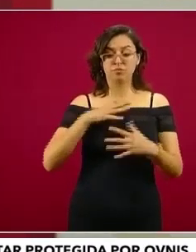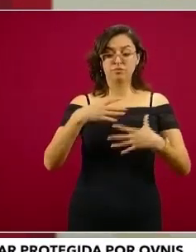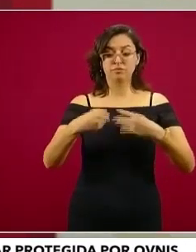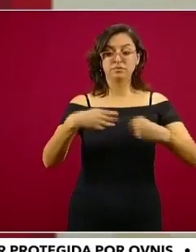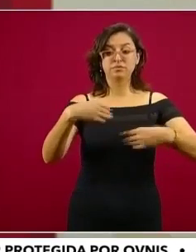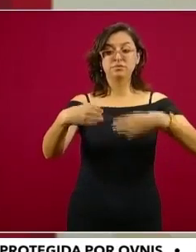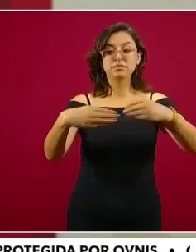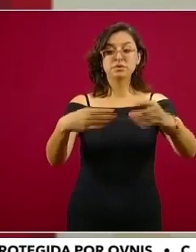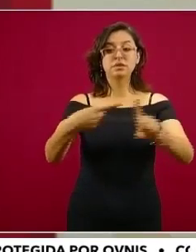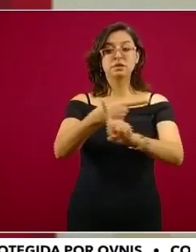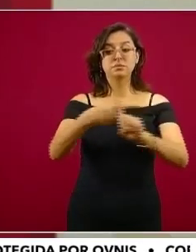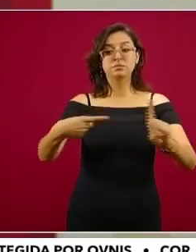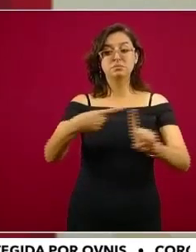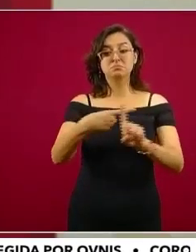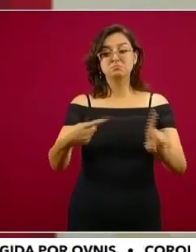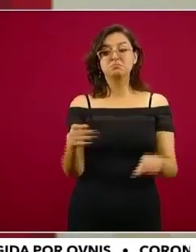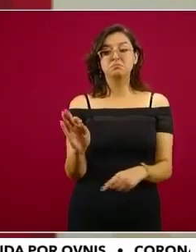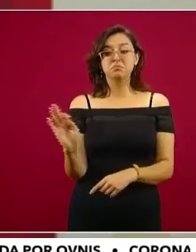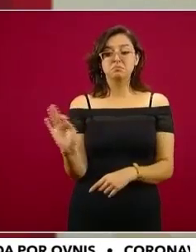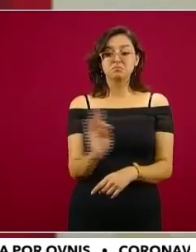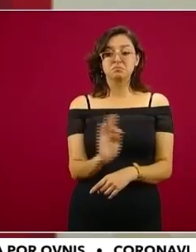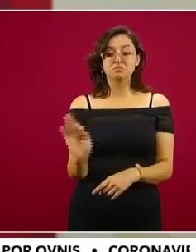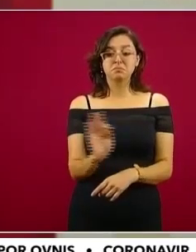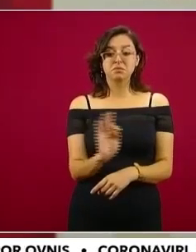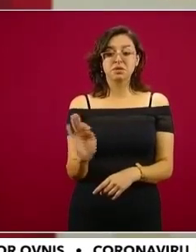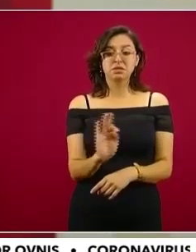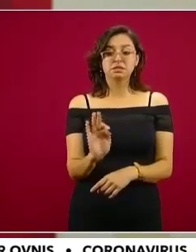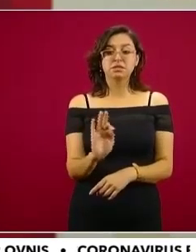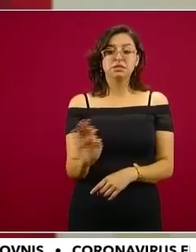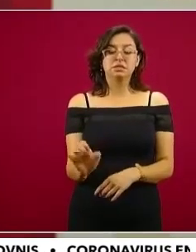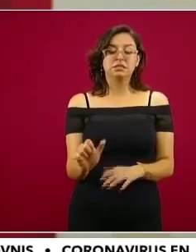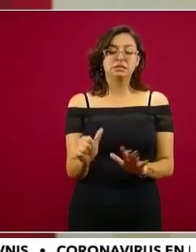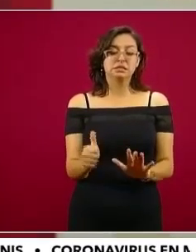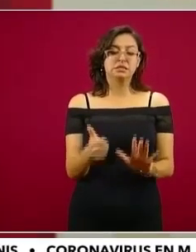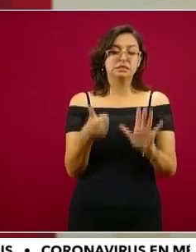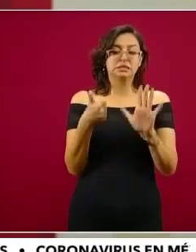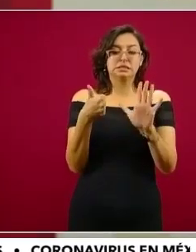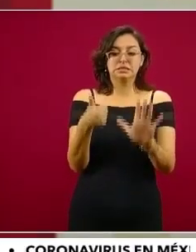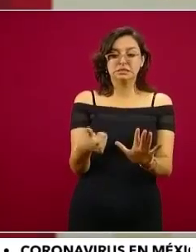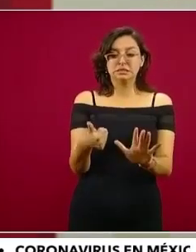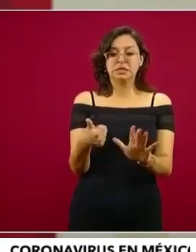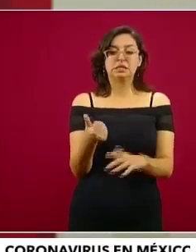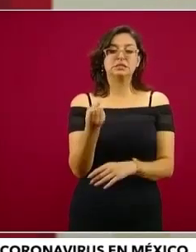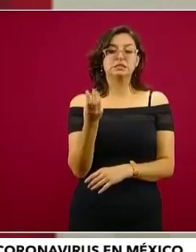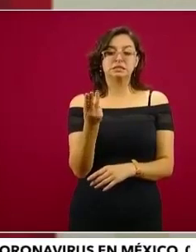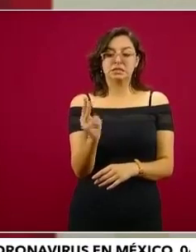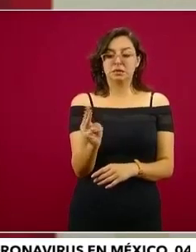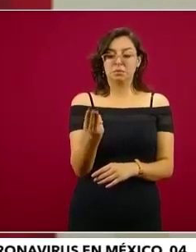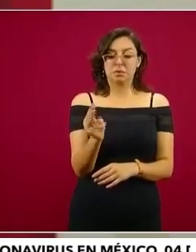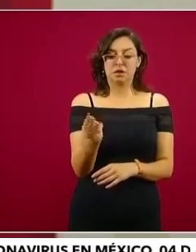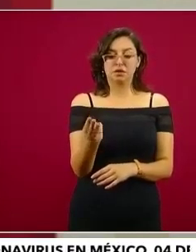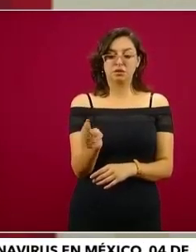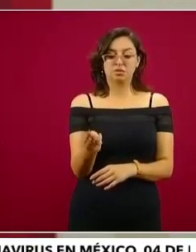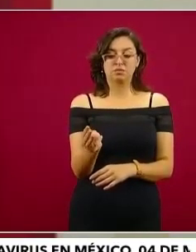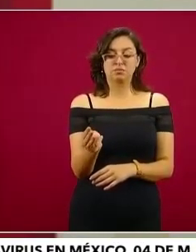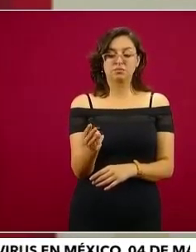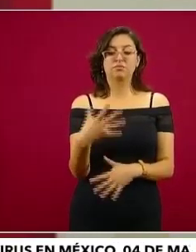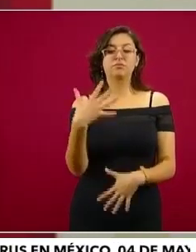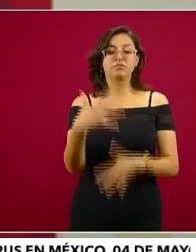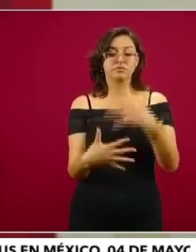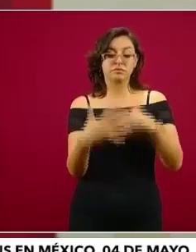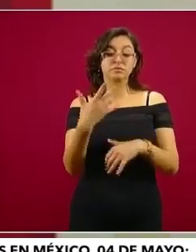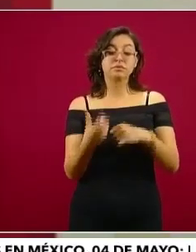estimado que podría ocurrir el 6 para la ocurrencia de casos, el 6 de mayo, y 15